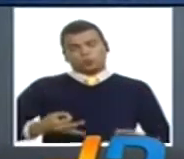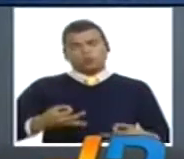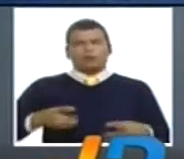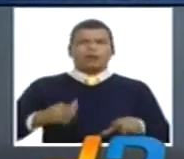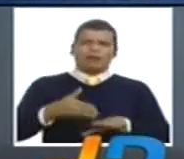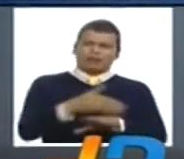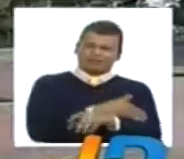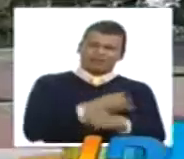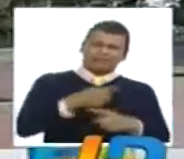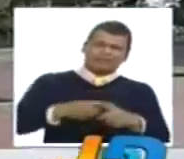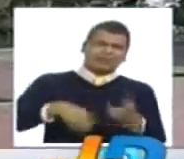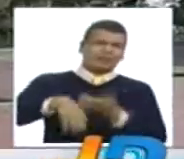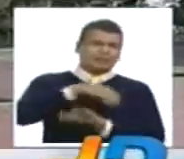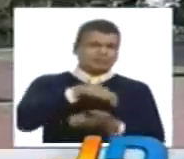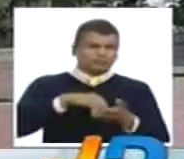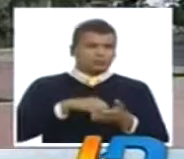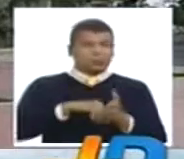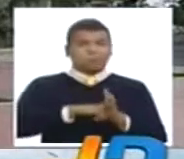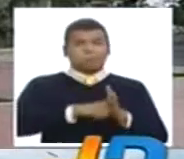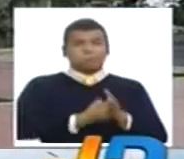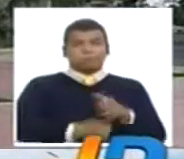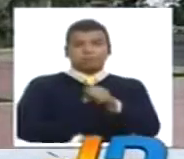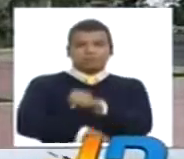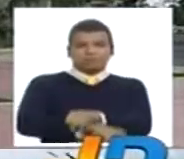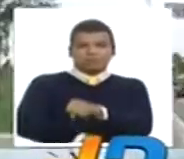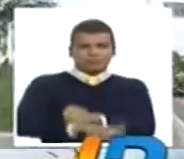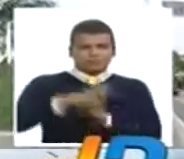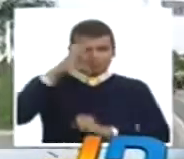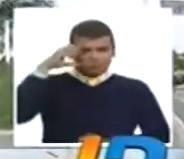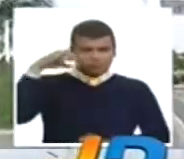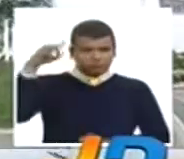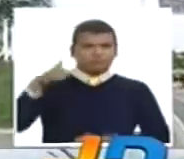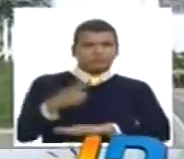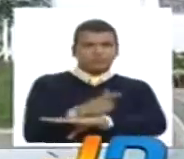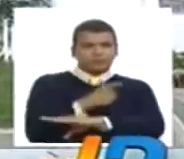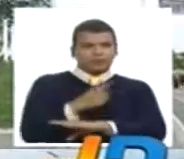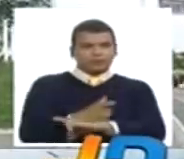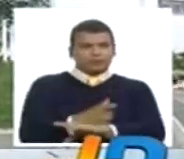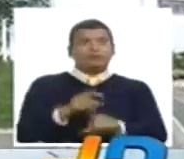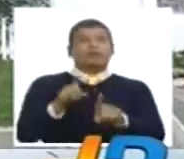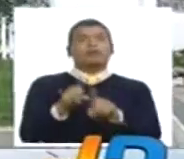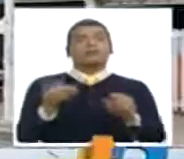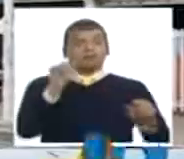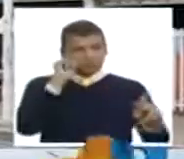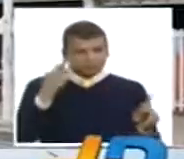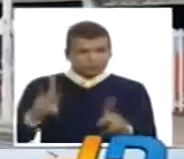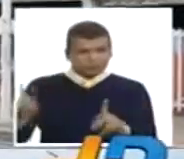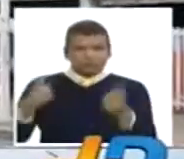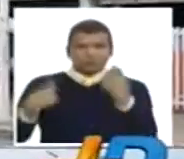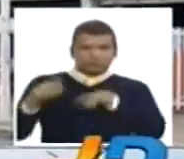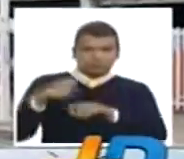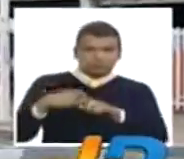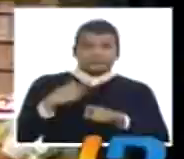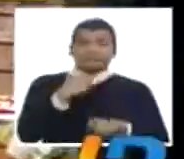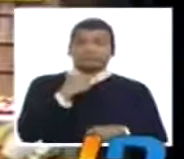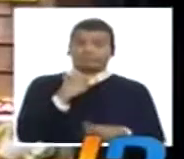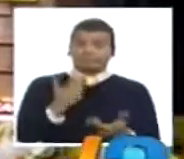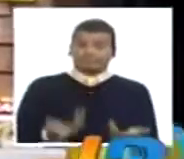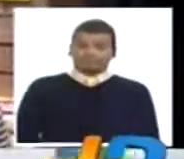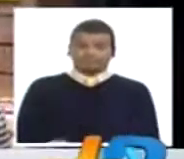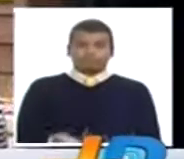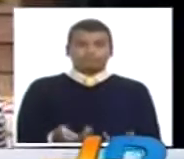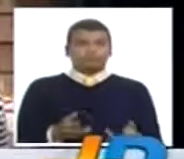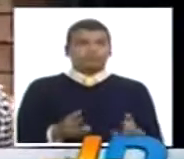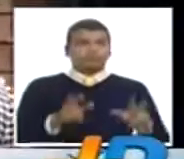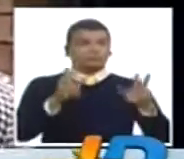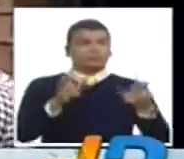registraban. La ausencia obligada del fútbol profesional en el Pascual Guerrero afectará a muchos de los comerciantes del barrio San Fernando. La parte de